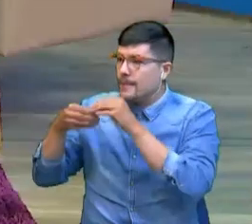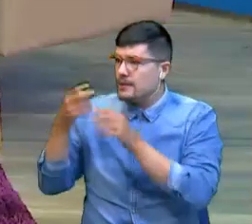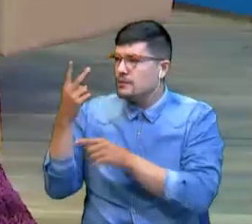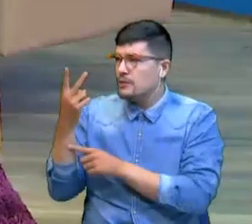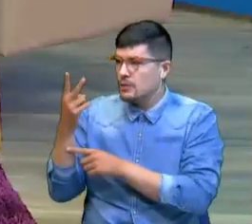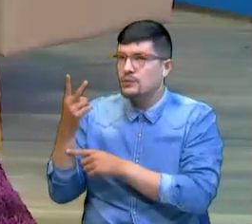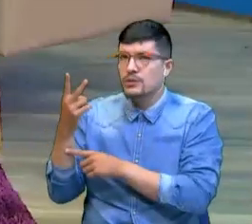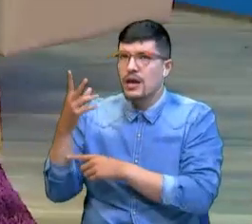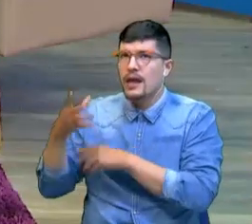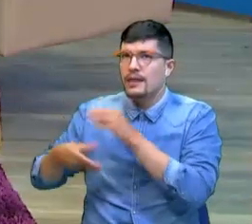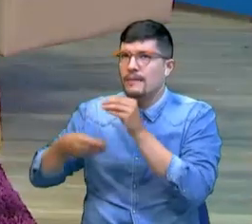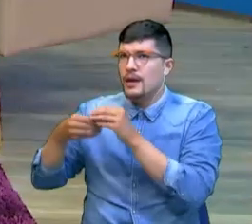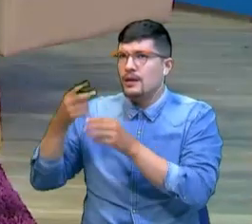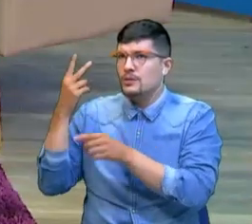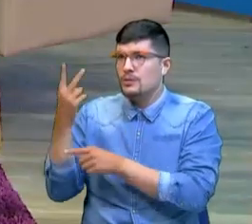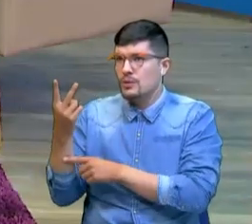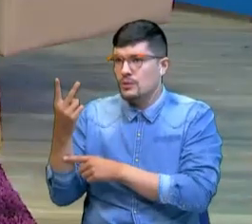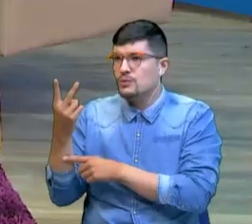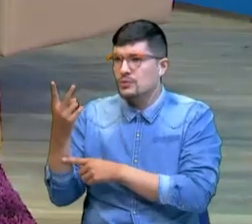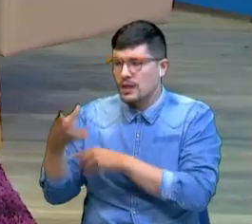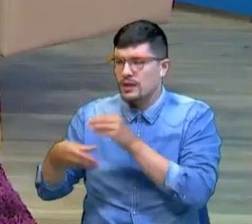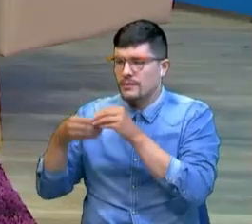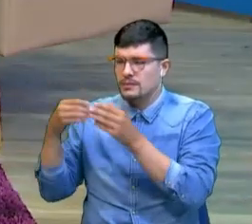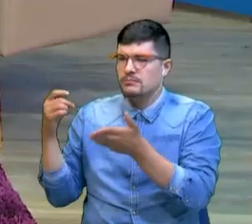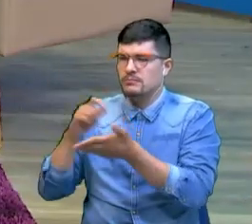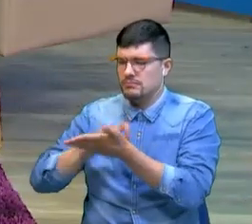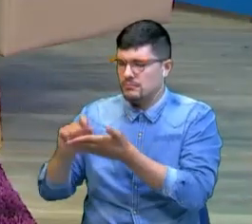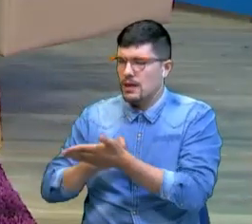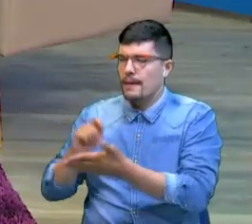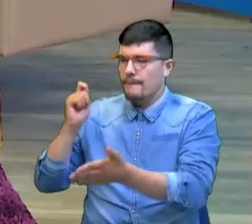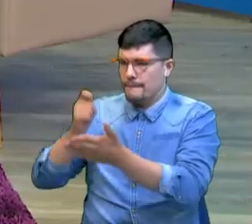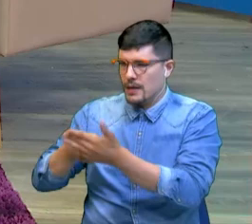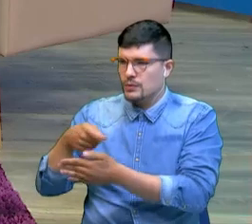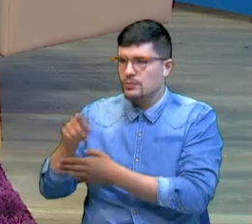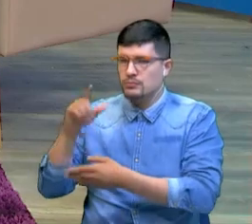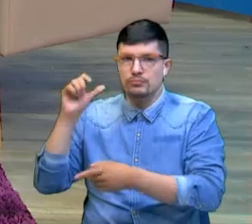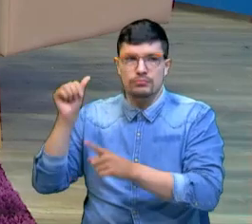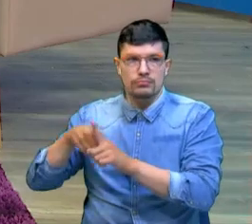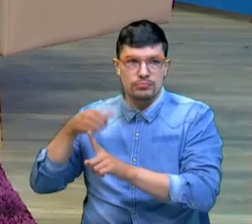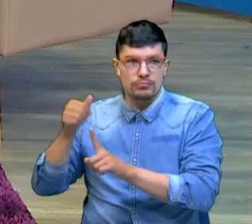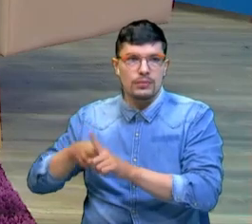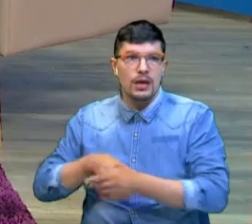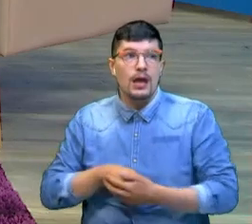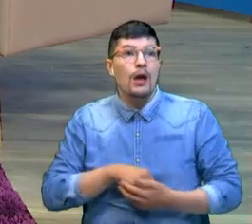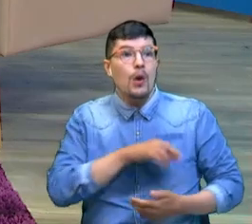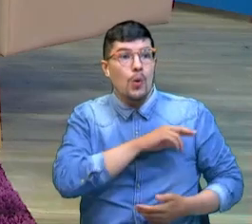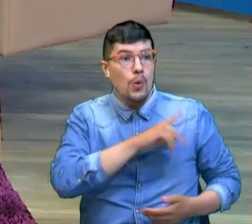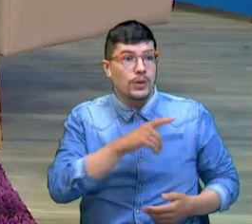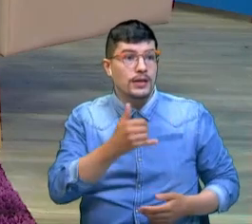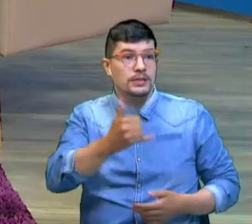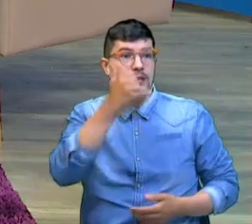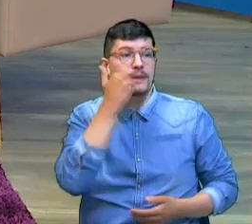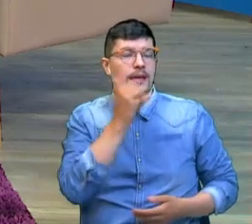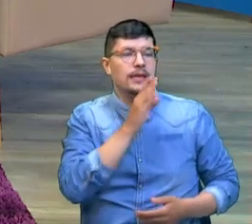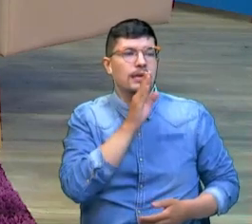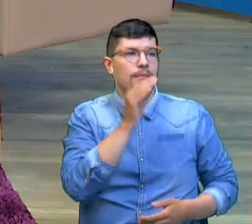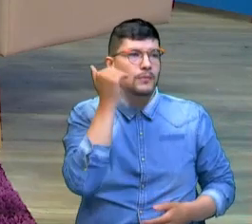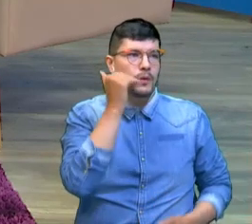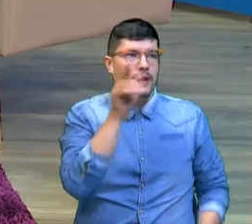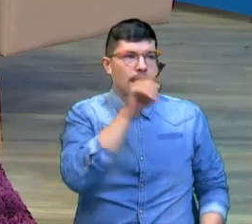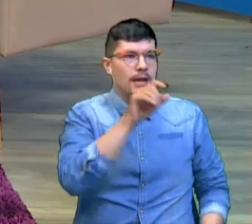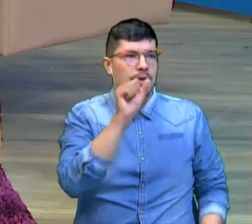que se demoran para incluir en nómina. Sí. Muy bien. Tenemos otra llamada. Tenemos llamada de